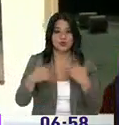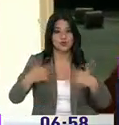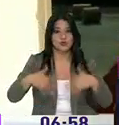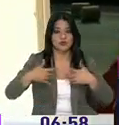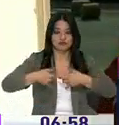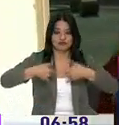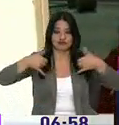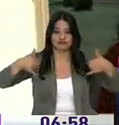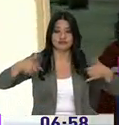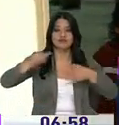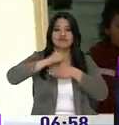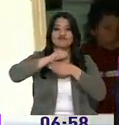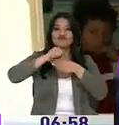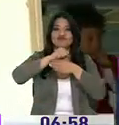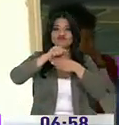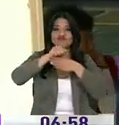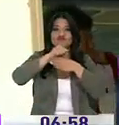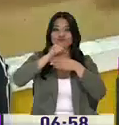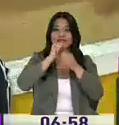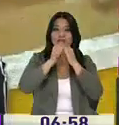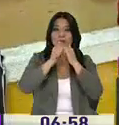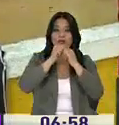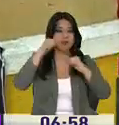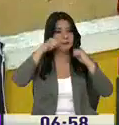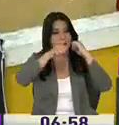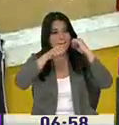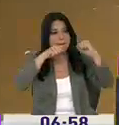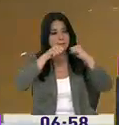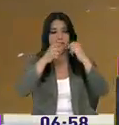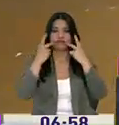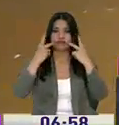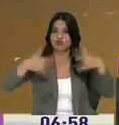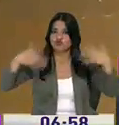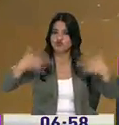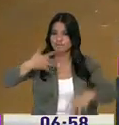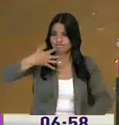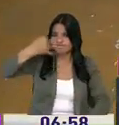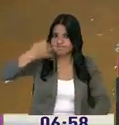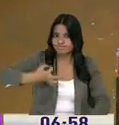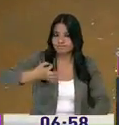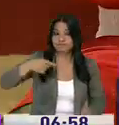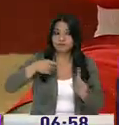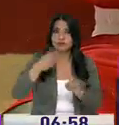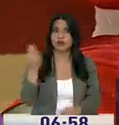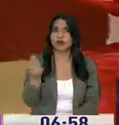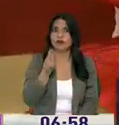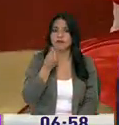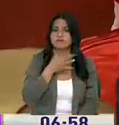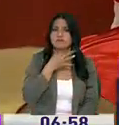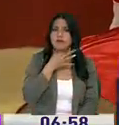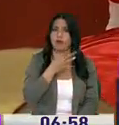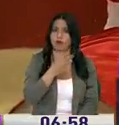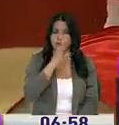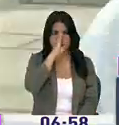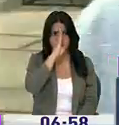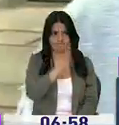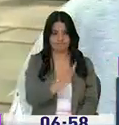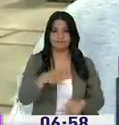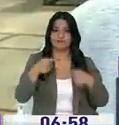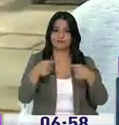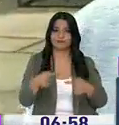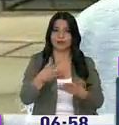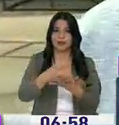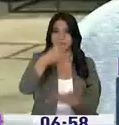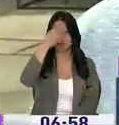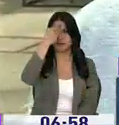se practica y perfecciona ese deporte, se nota la disciplina y el gusto que todos los jóvenes le ponen para aprender cada día. Tenemos un millón